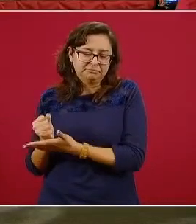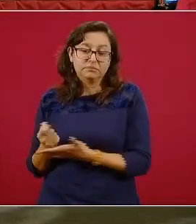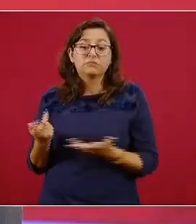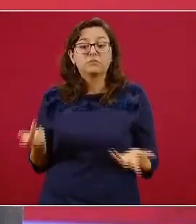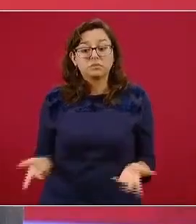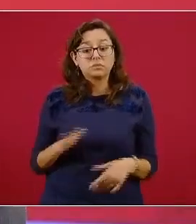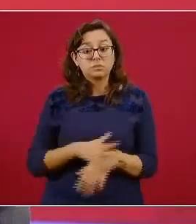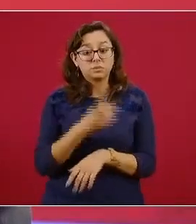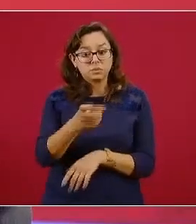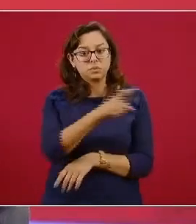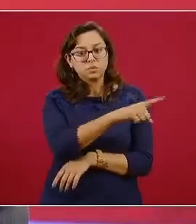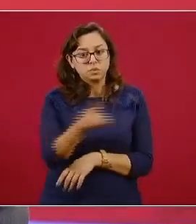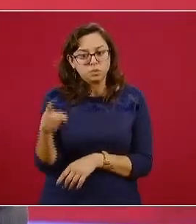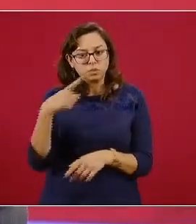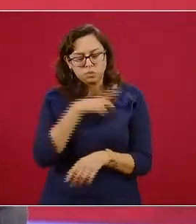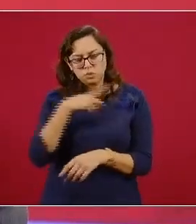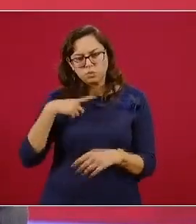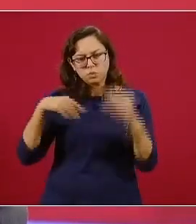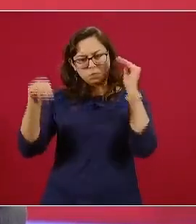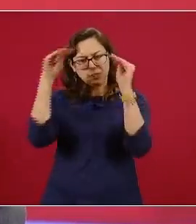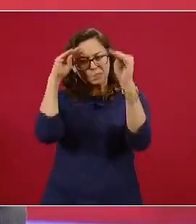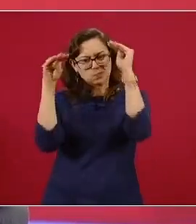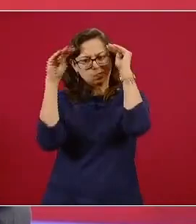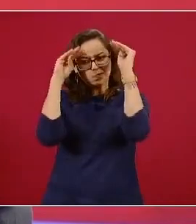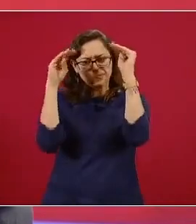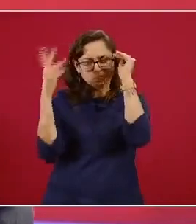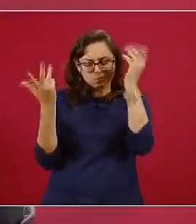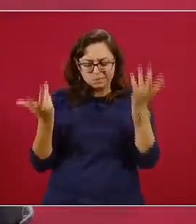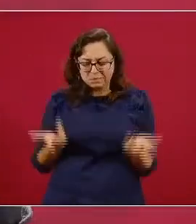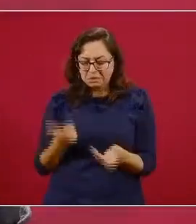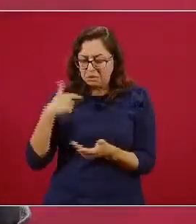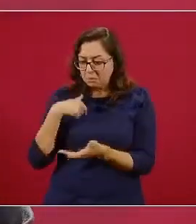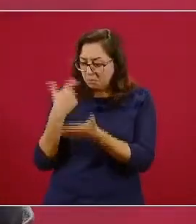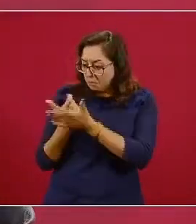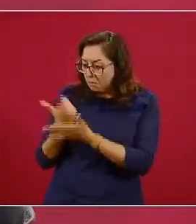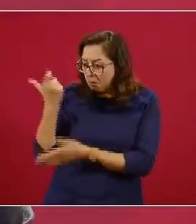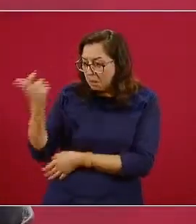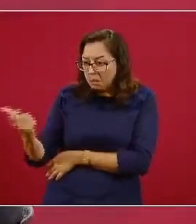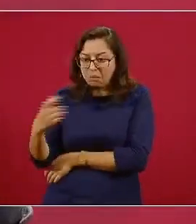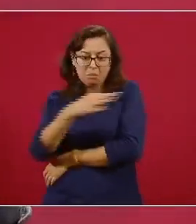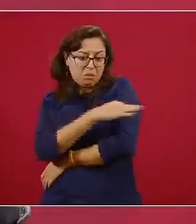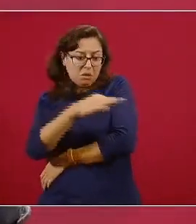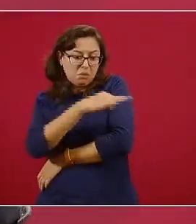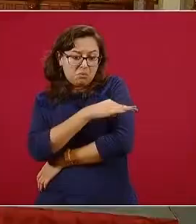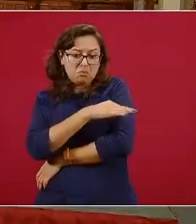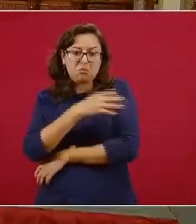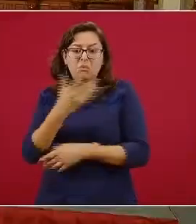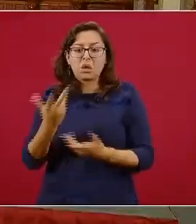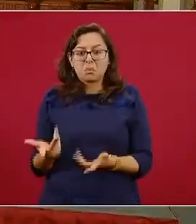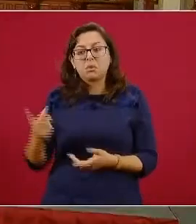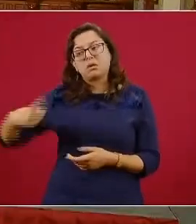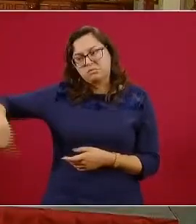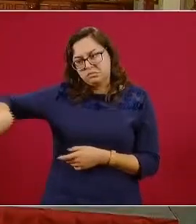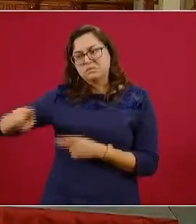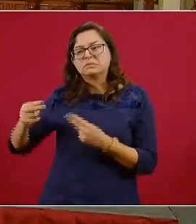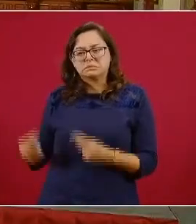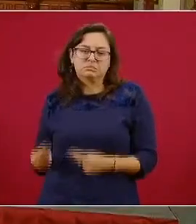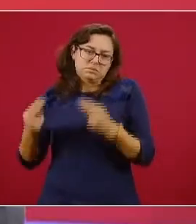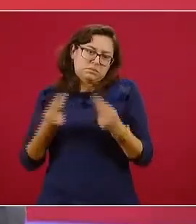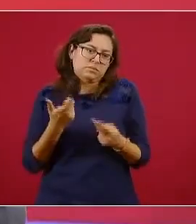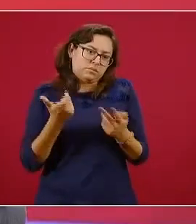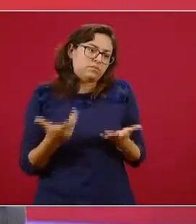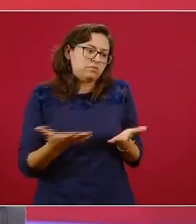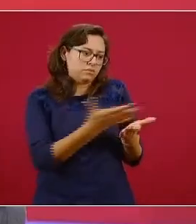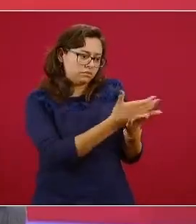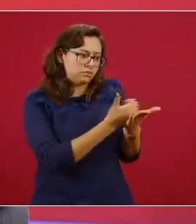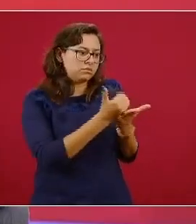manera razonable las ganancias económicas para que, si bien es una fuente de ingresos para los